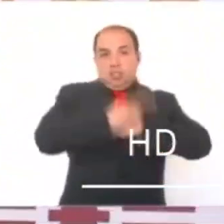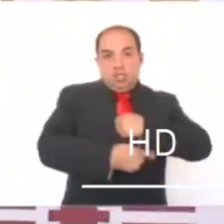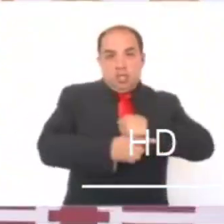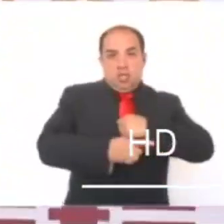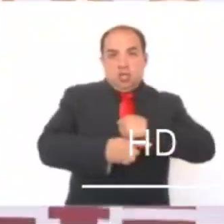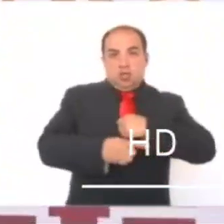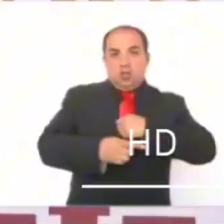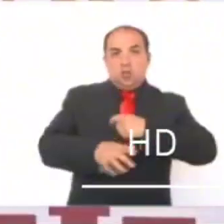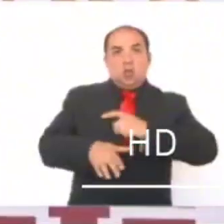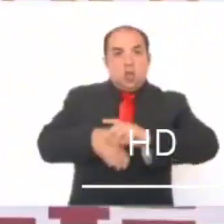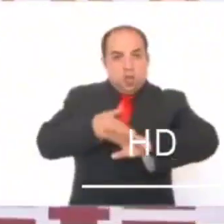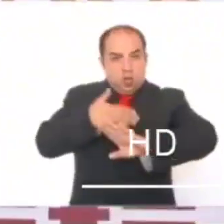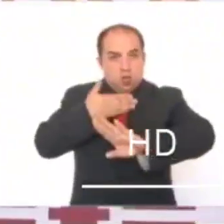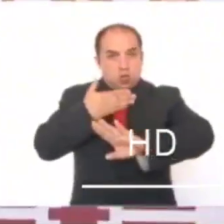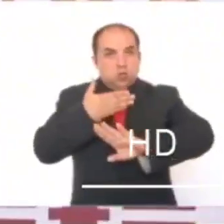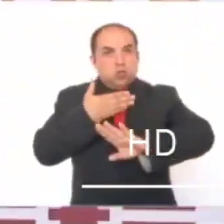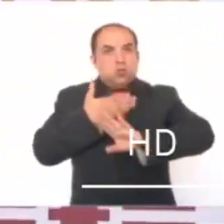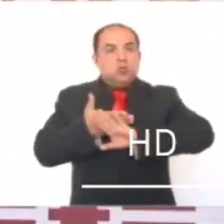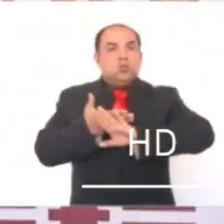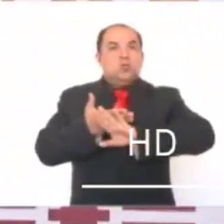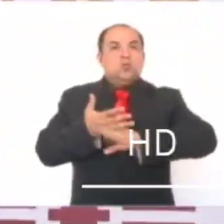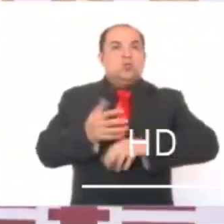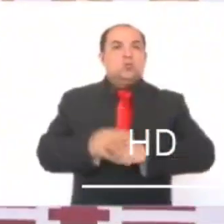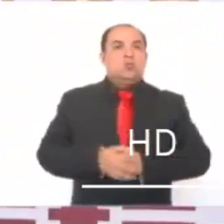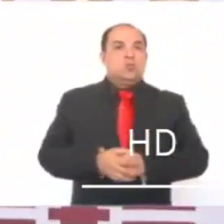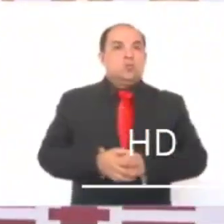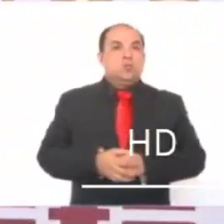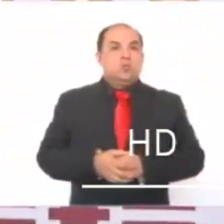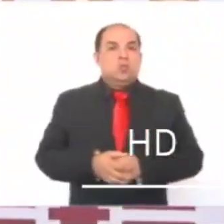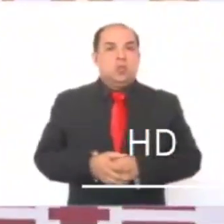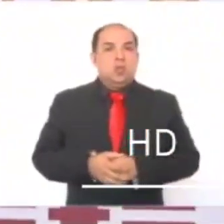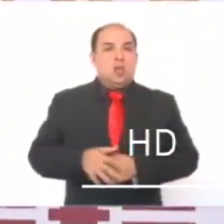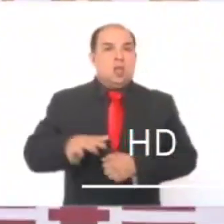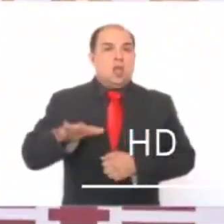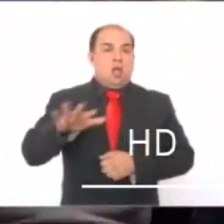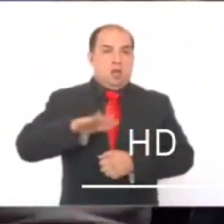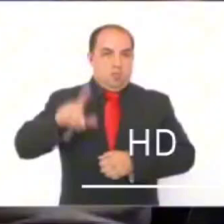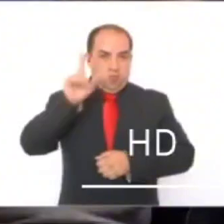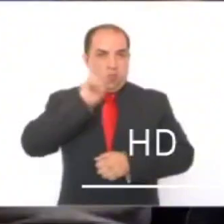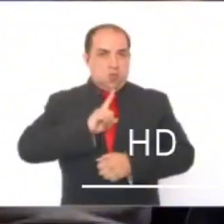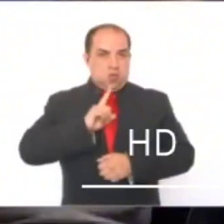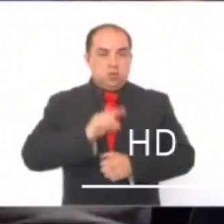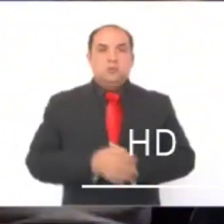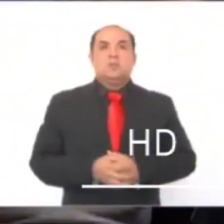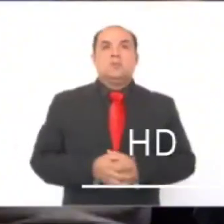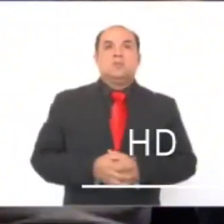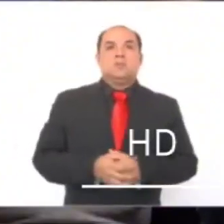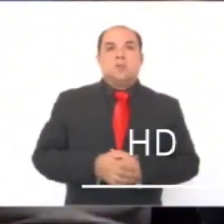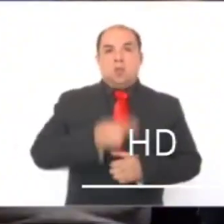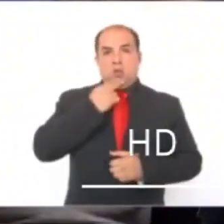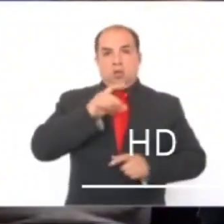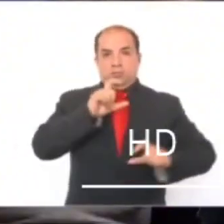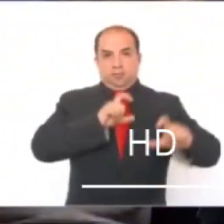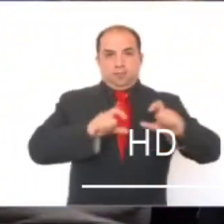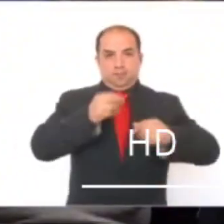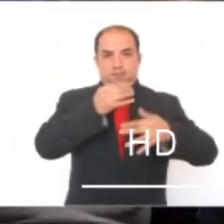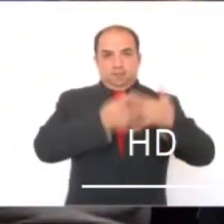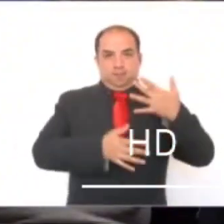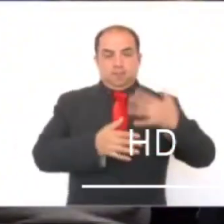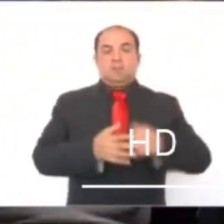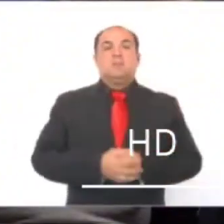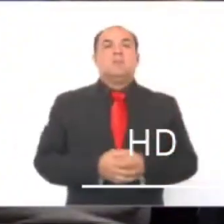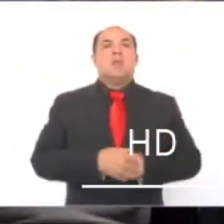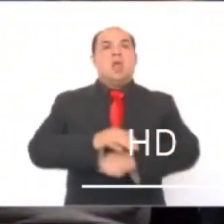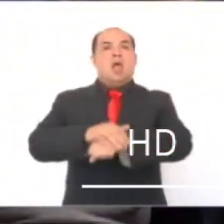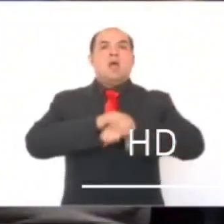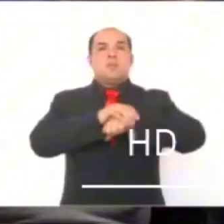que supone una falta y un delito como este. Amigas, amigos,